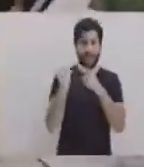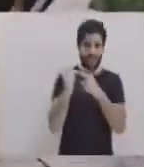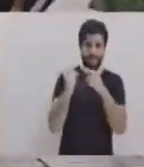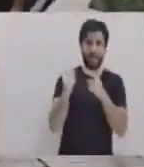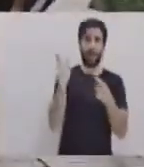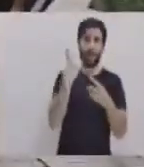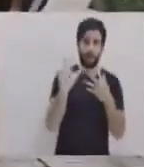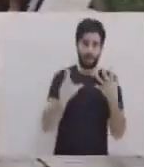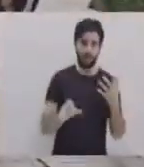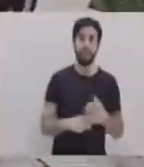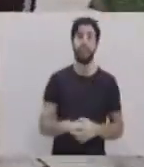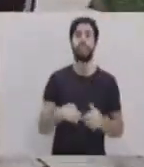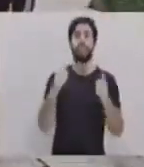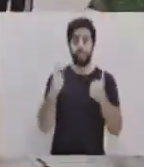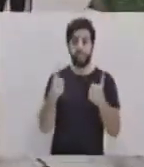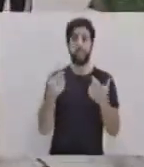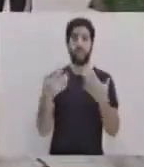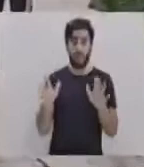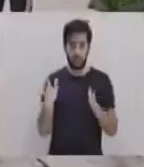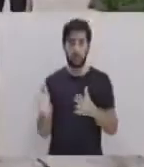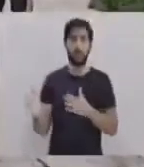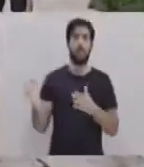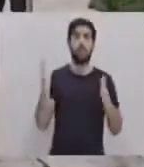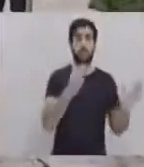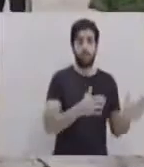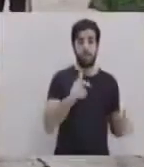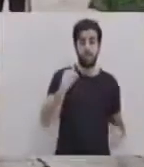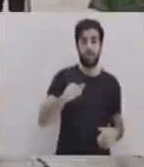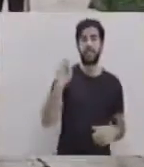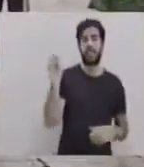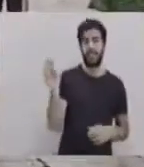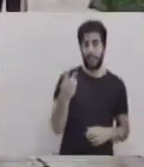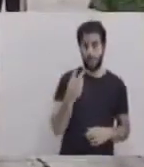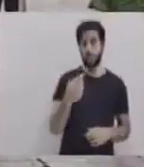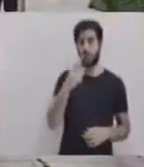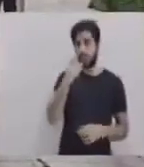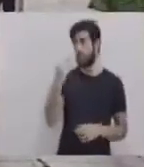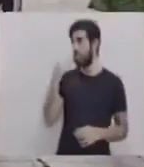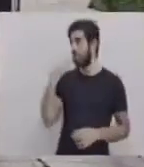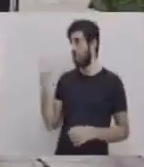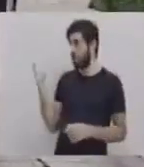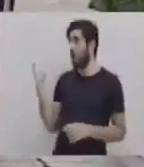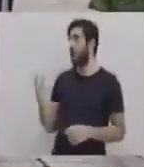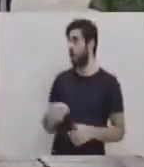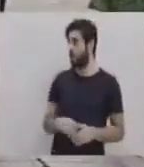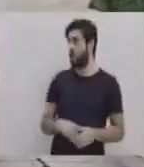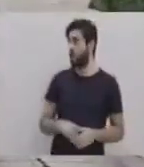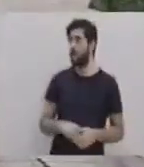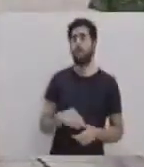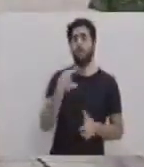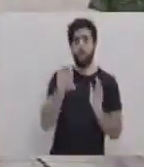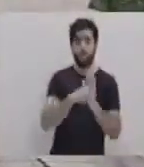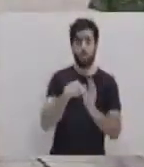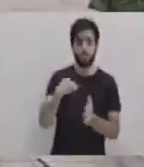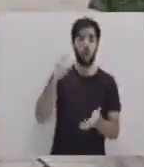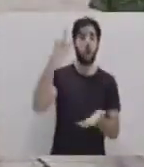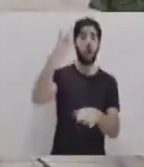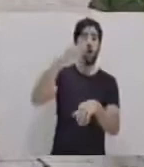jugando. Luego pasas al cuadro número 2, pero no puedes machucar o pisar ese cuadro, así que vas